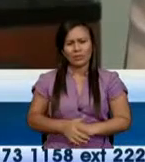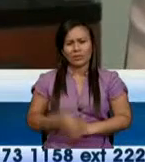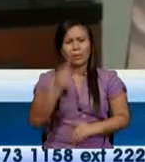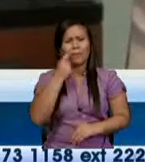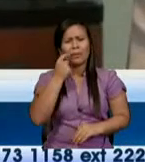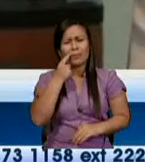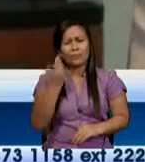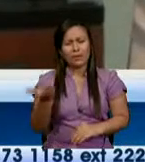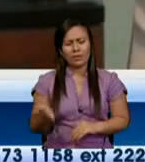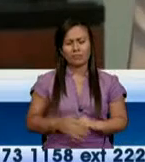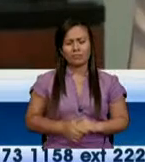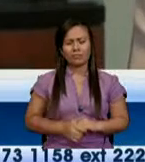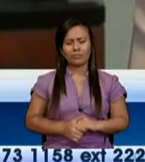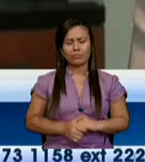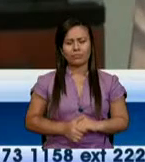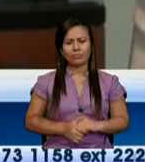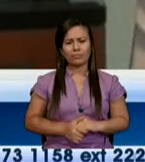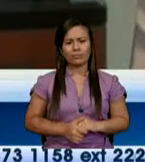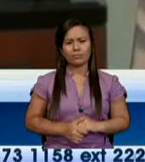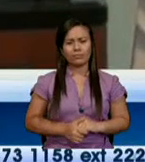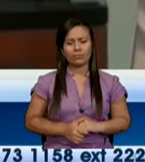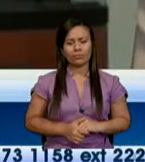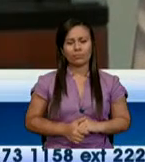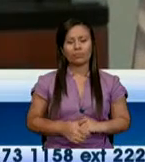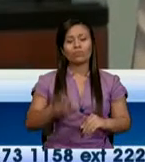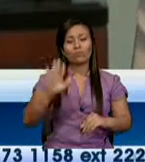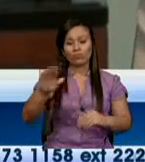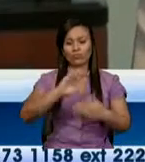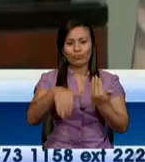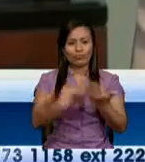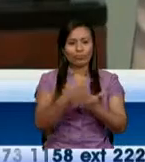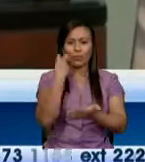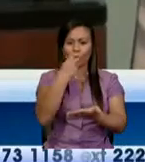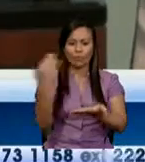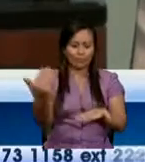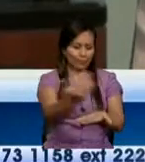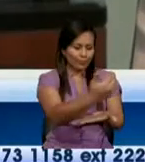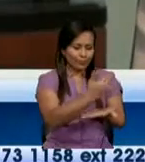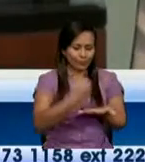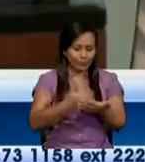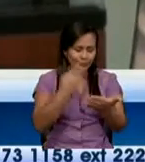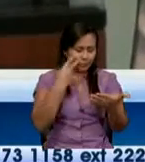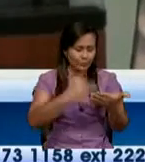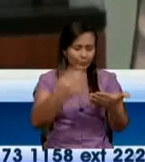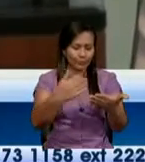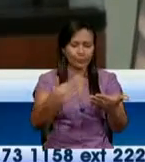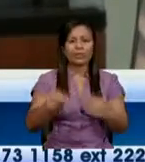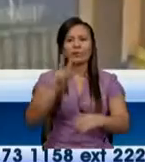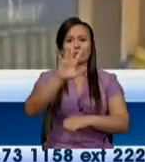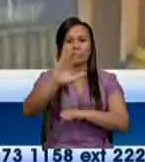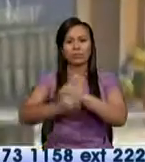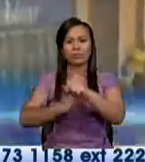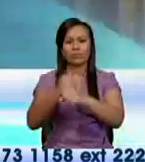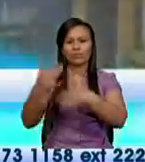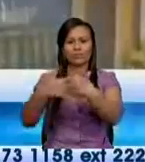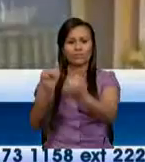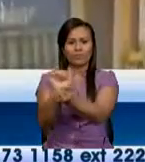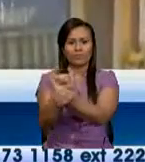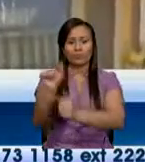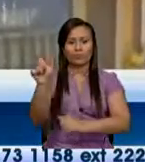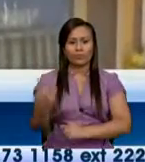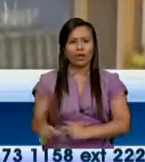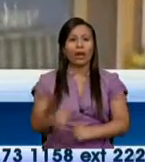menor, y en base a eso, con la suficiente prueba que se actuó, se impuso esa pena por parte del Tribunal Penal. El padre y dos